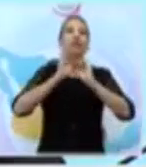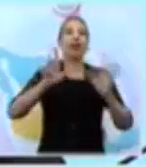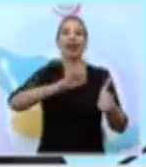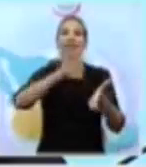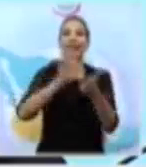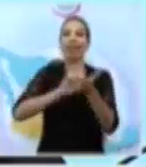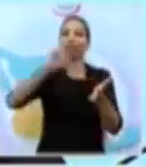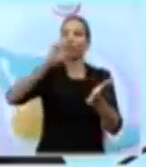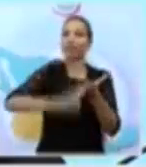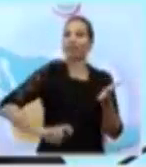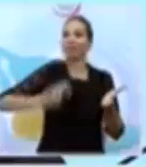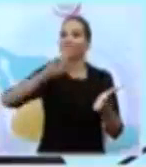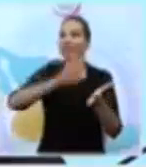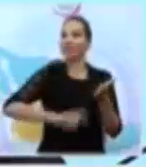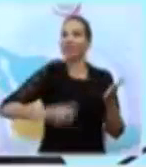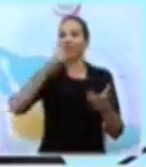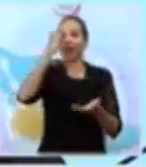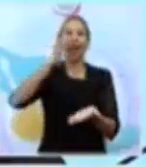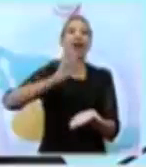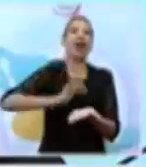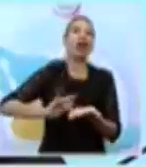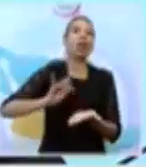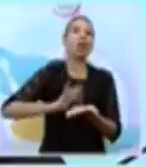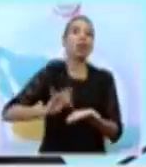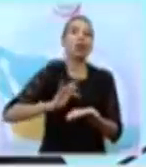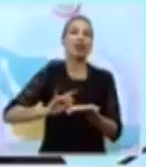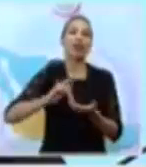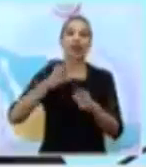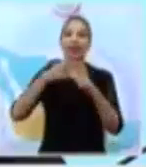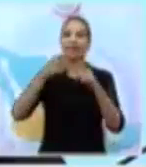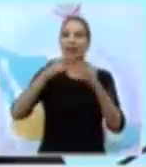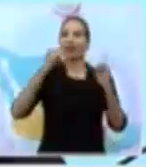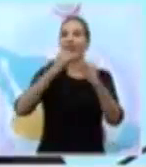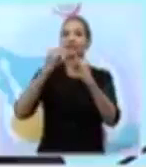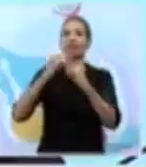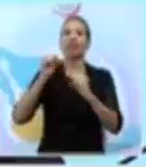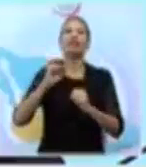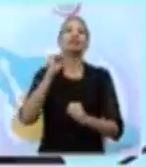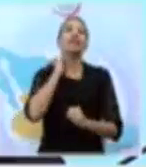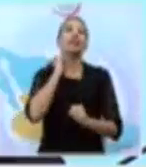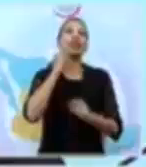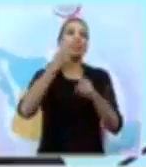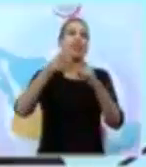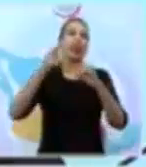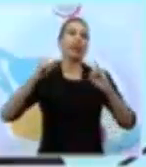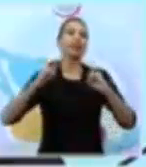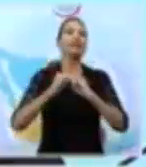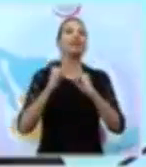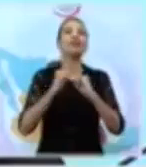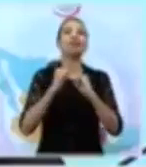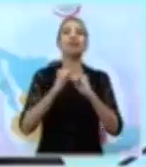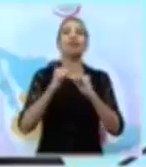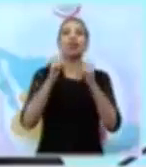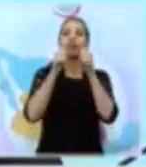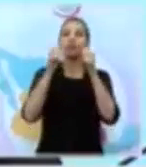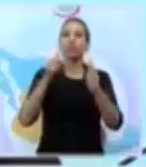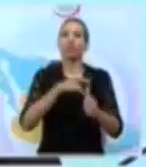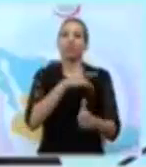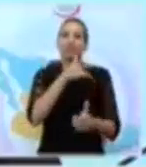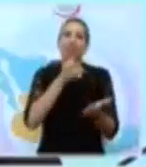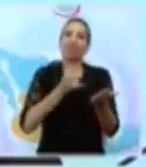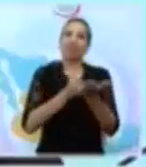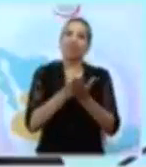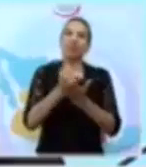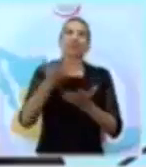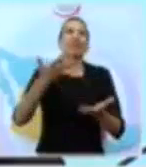legislativos que apoyan a los órganos del Senado, a las comisiones, en las decisiones que se